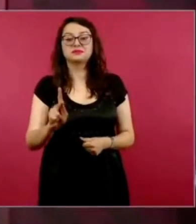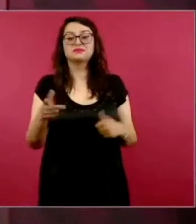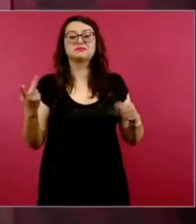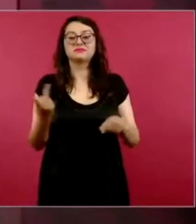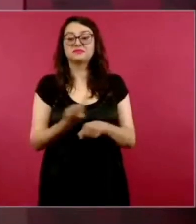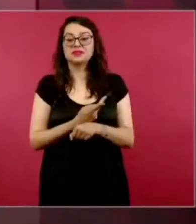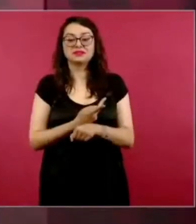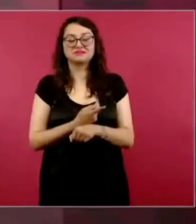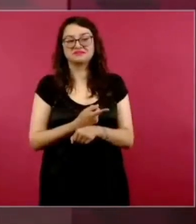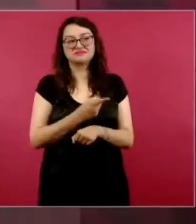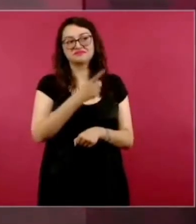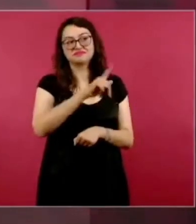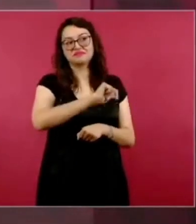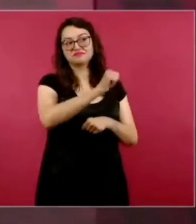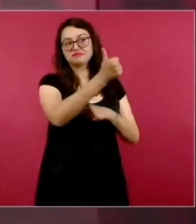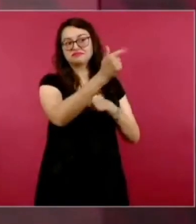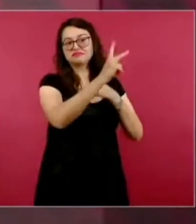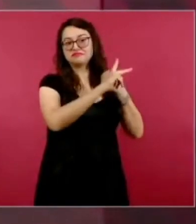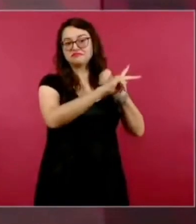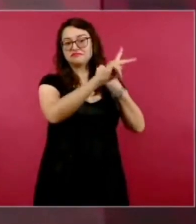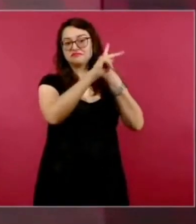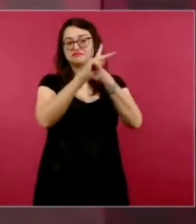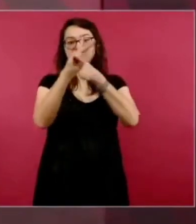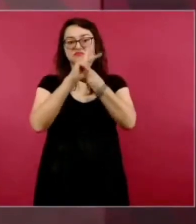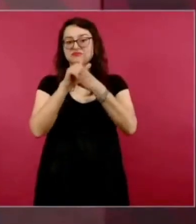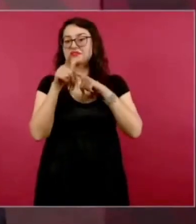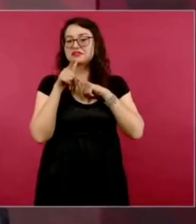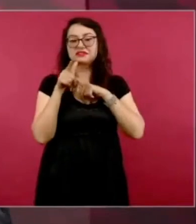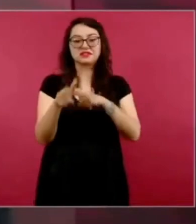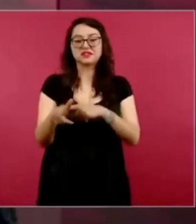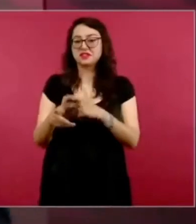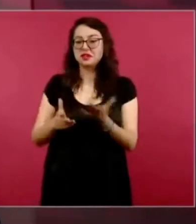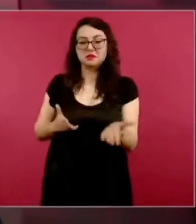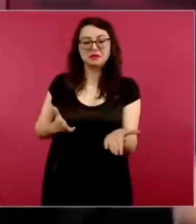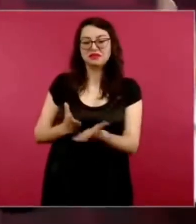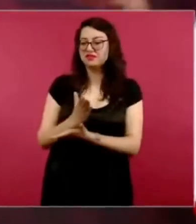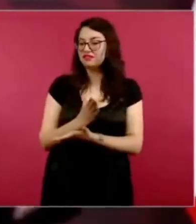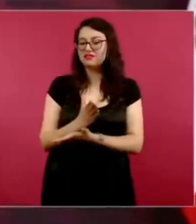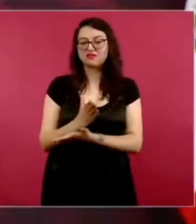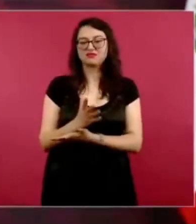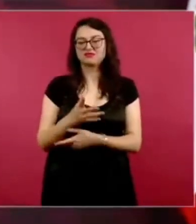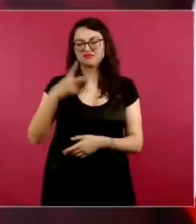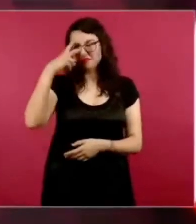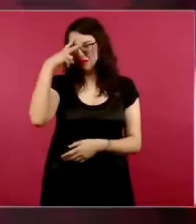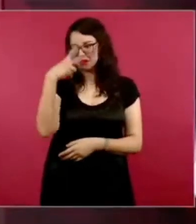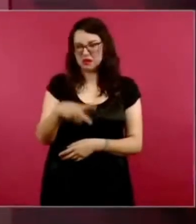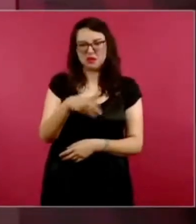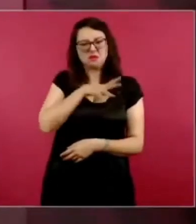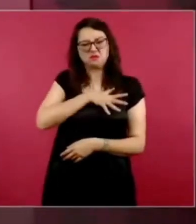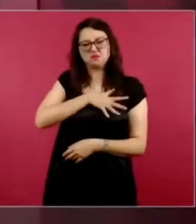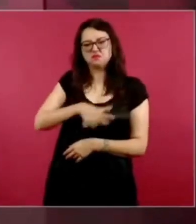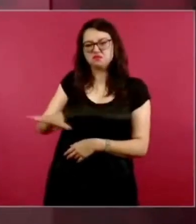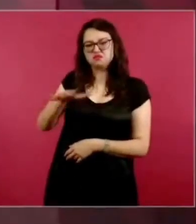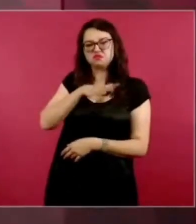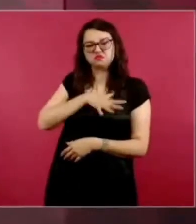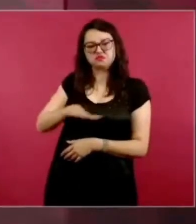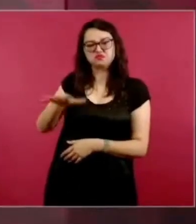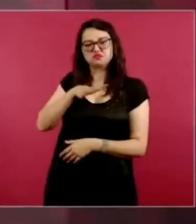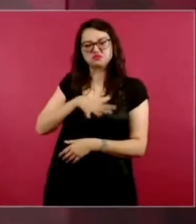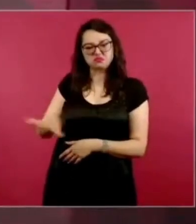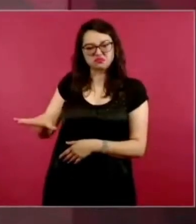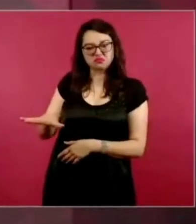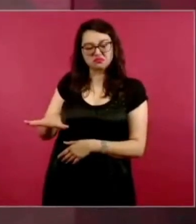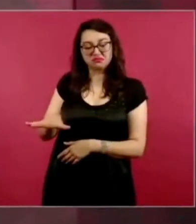desprecio a los mexicanos que aún ya siendo los ferrocarriles de México,